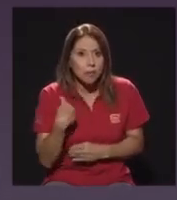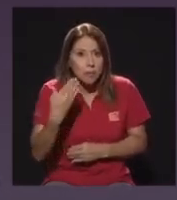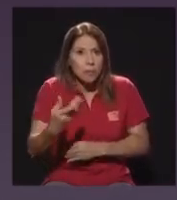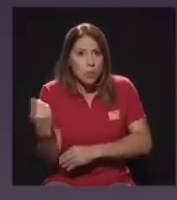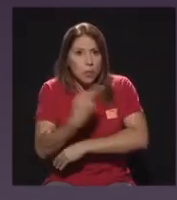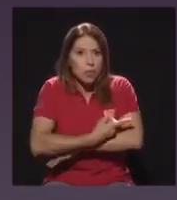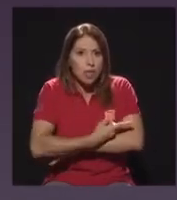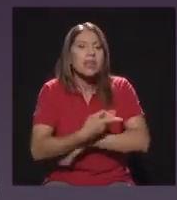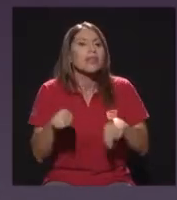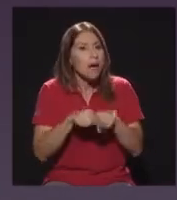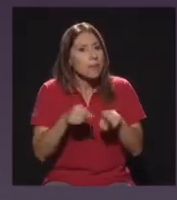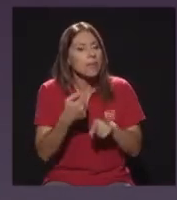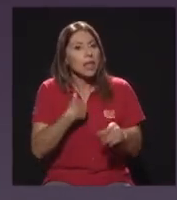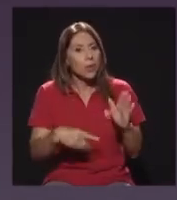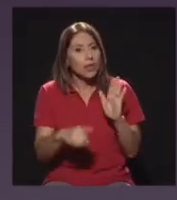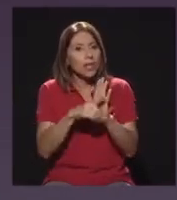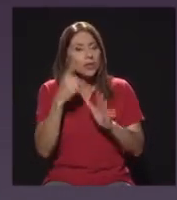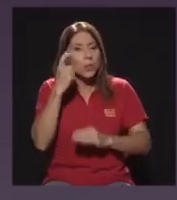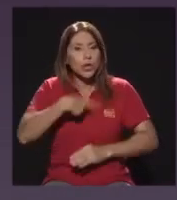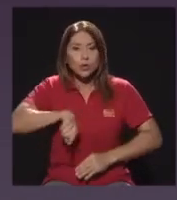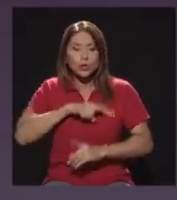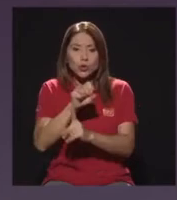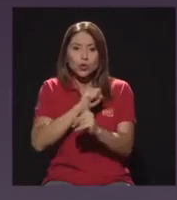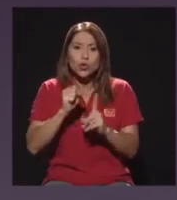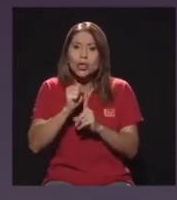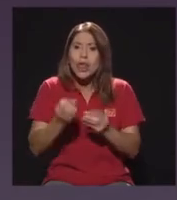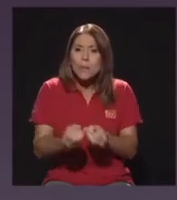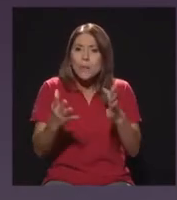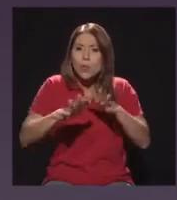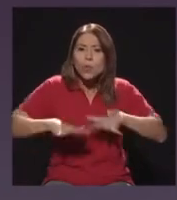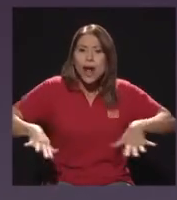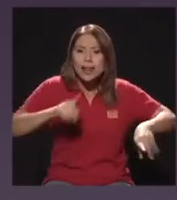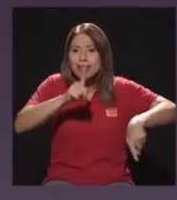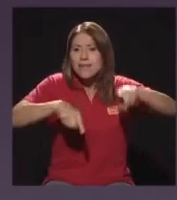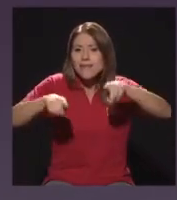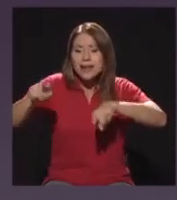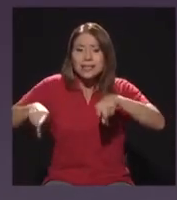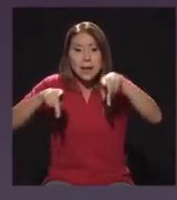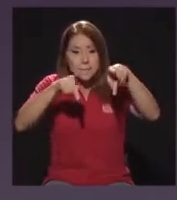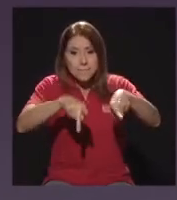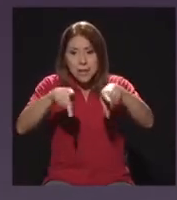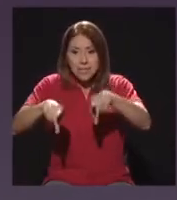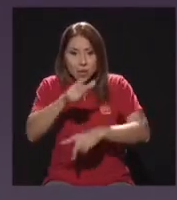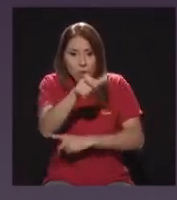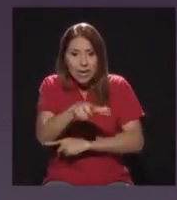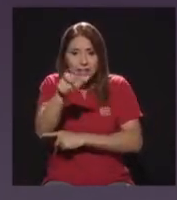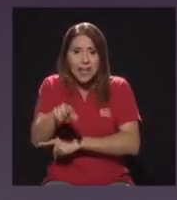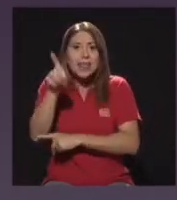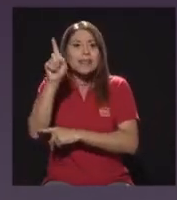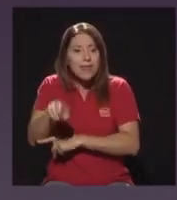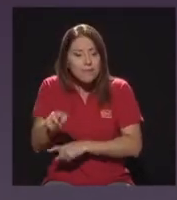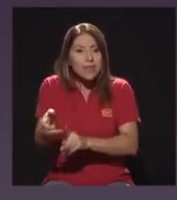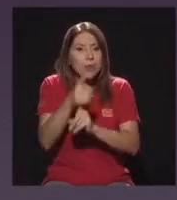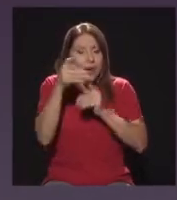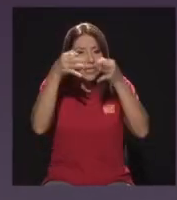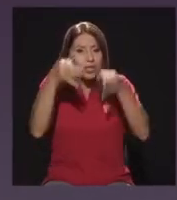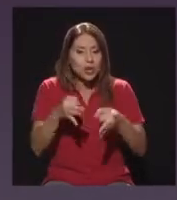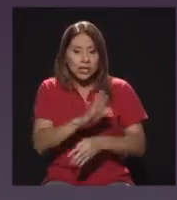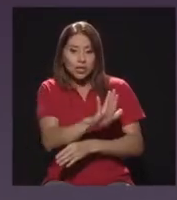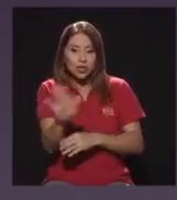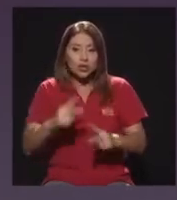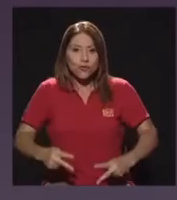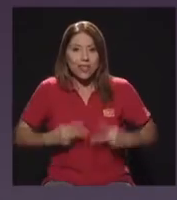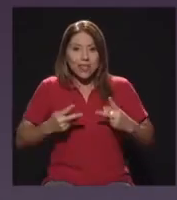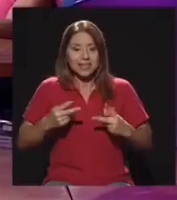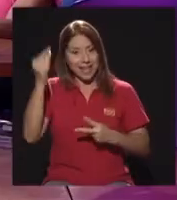plural en una sociedad diversa en donde las personas deberían poder tomar decisiones sobre sus vidas y el estado garantizar esas opciones